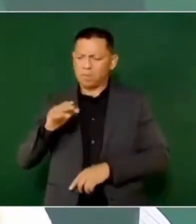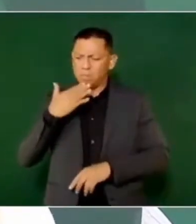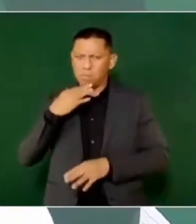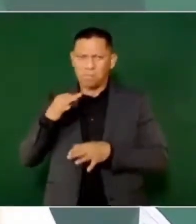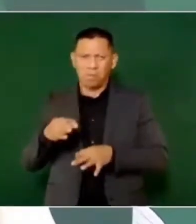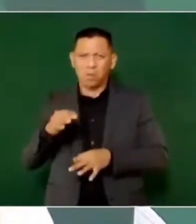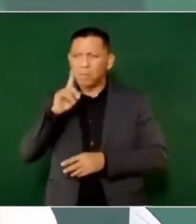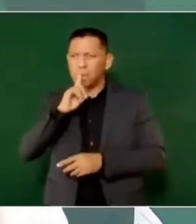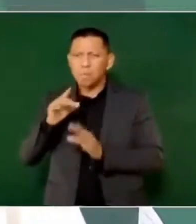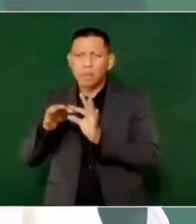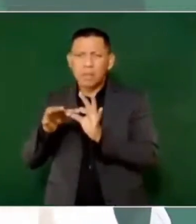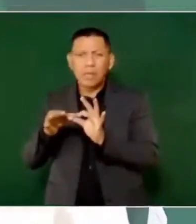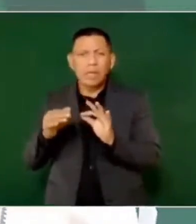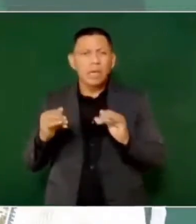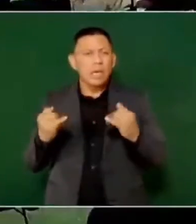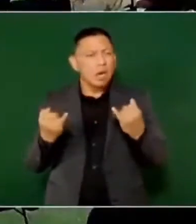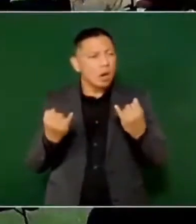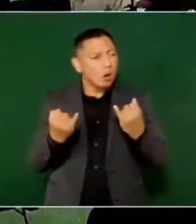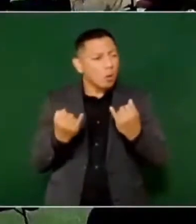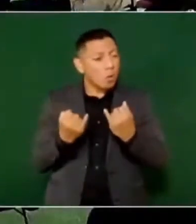y terminaron igual.